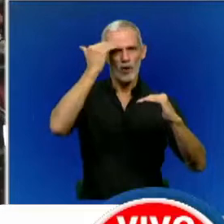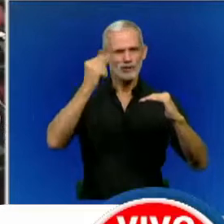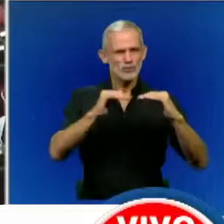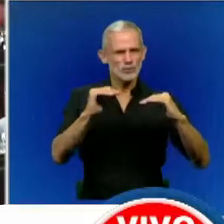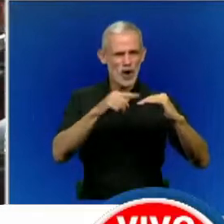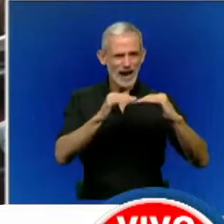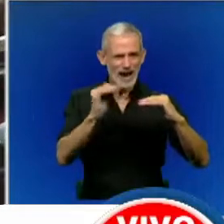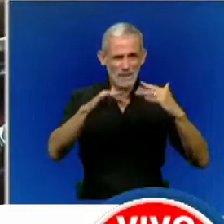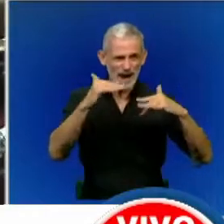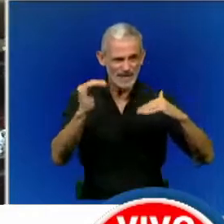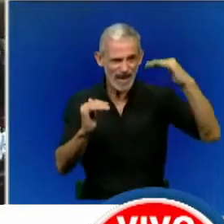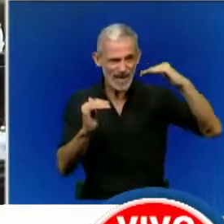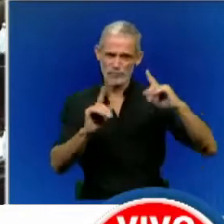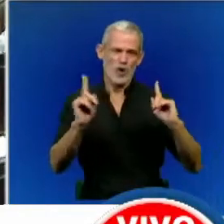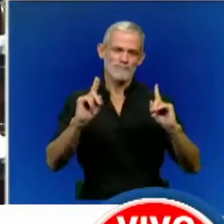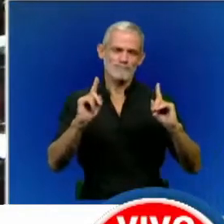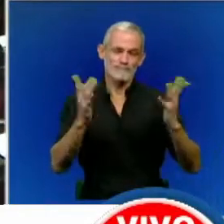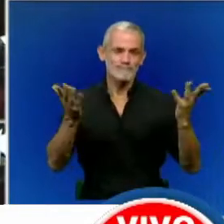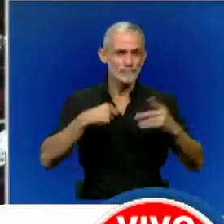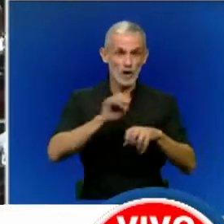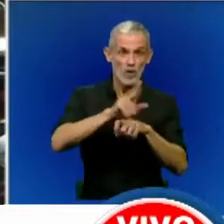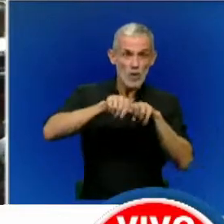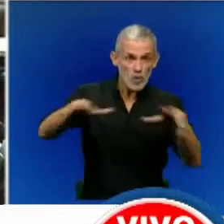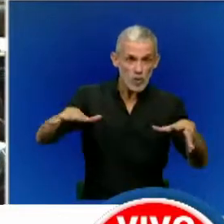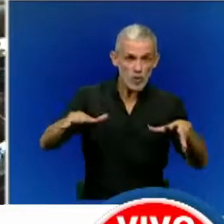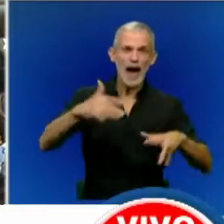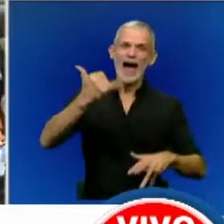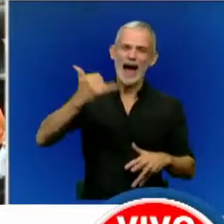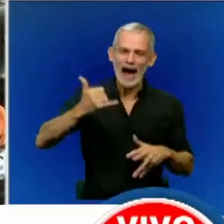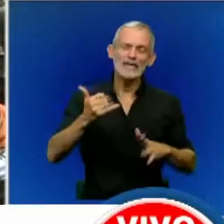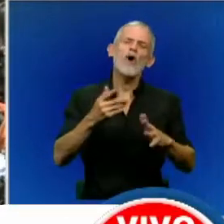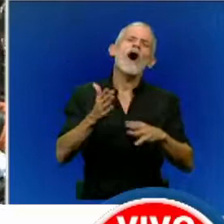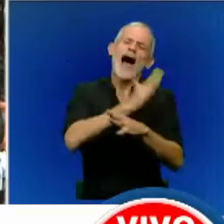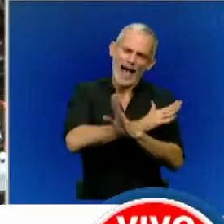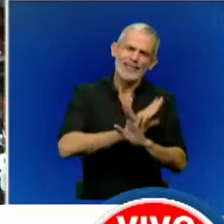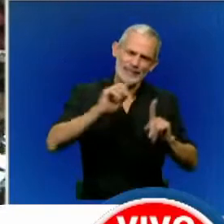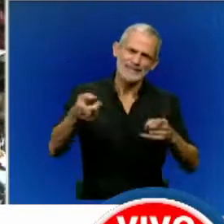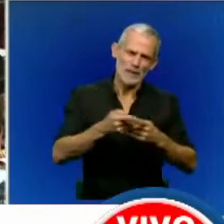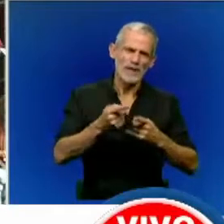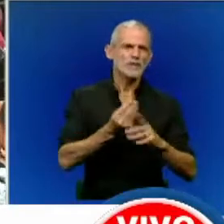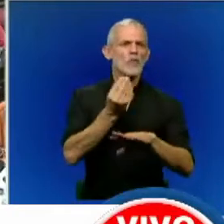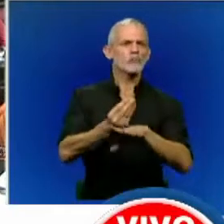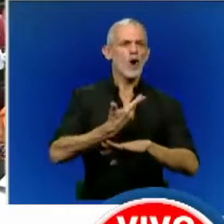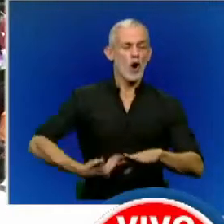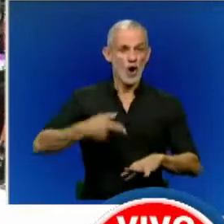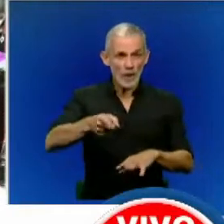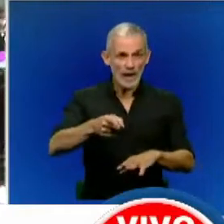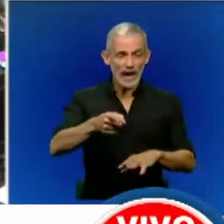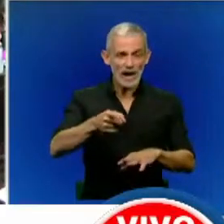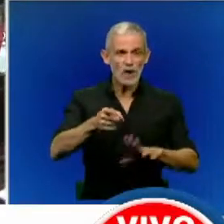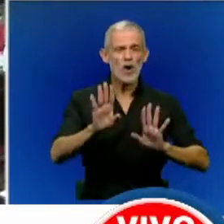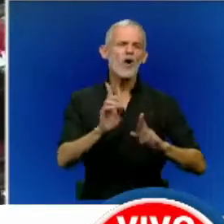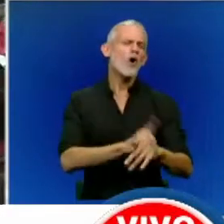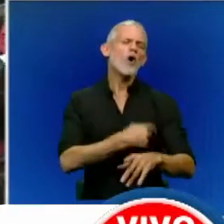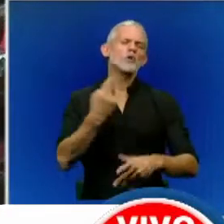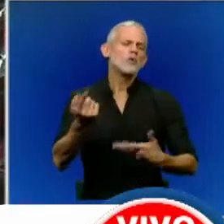acá tenemos que desde que se desató la pandemia, e incluso antes, desde la asunción de este gobierno, se ha tomado como